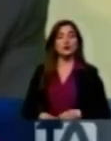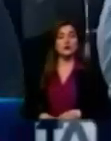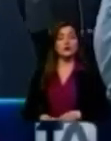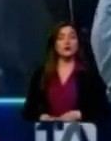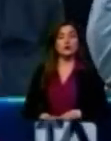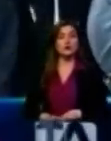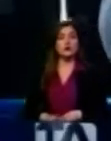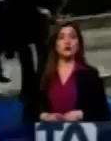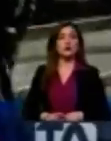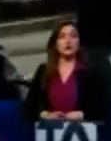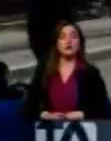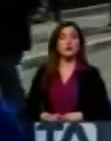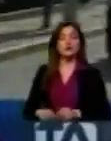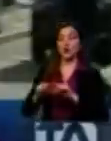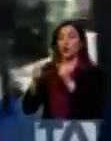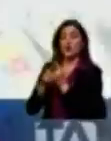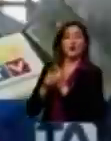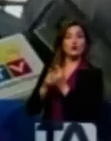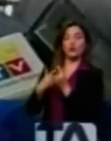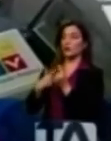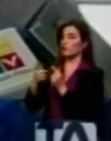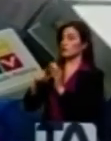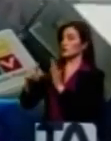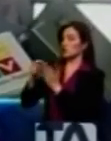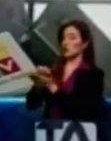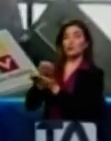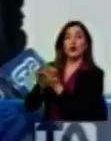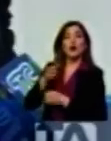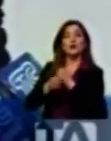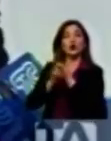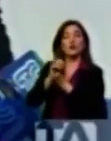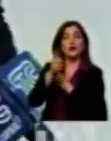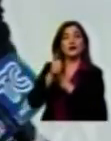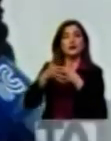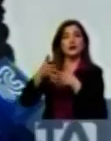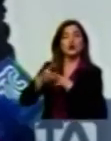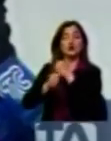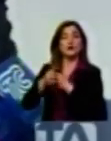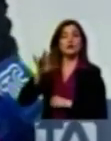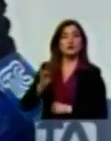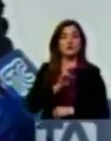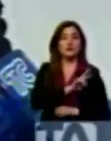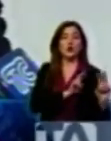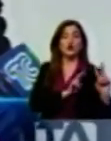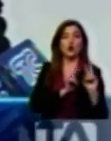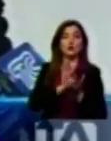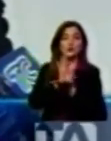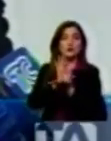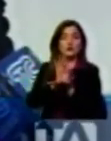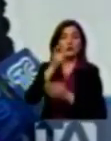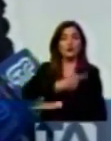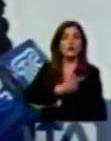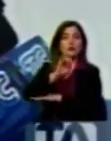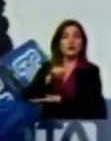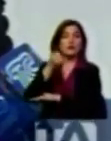Análisis Financiero y Económico entre 2010 y 2017. Las declaraciones de los señores Alvarados están previstas para este